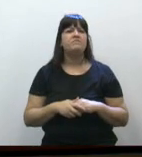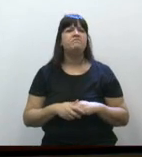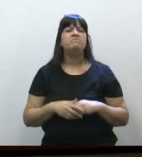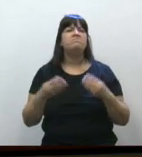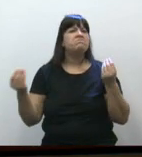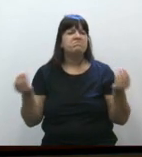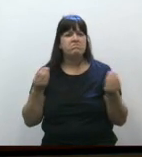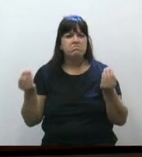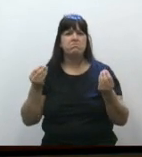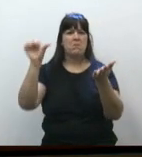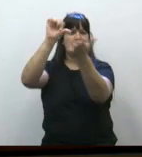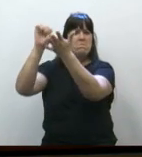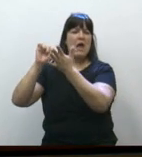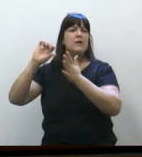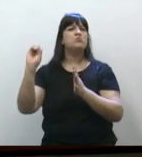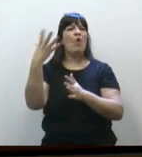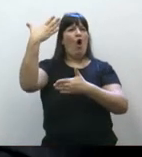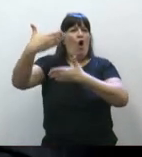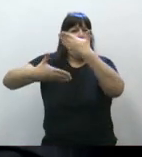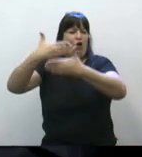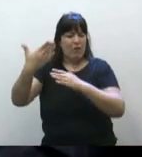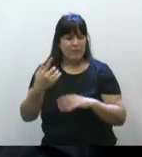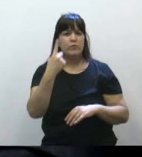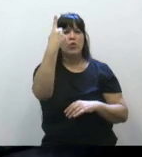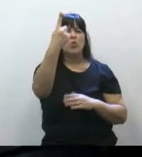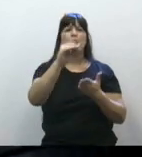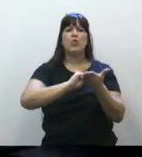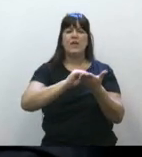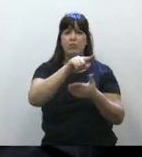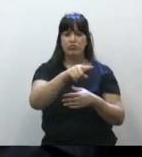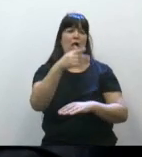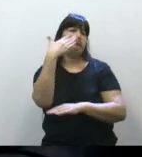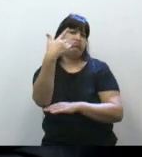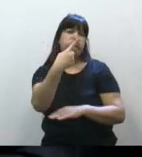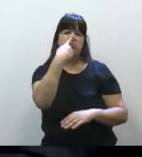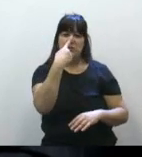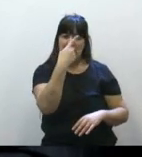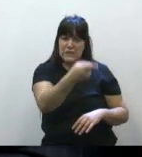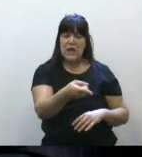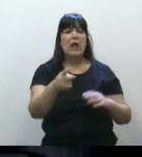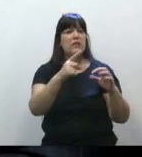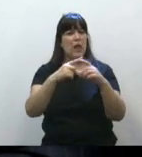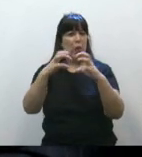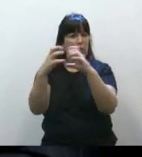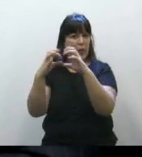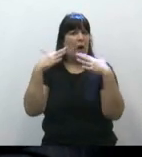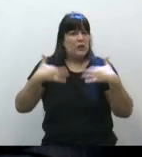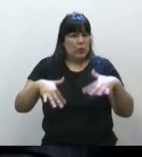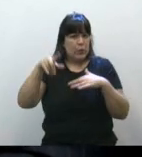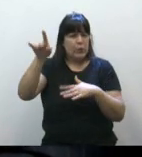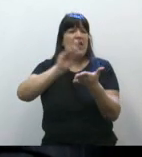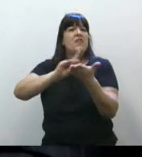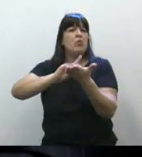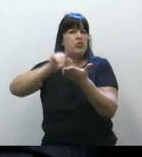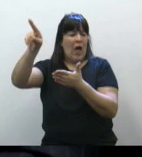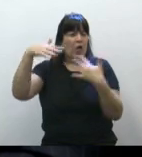los países modernos hubo un diputado en un discurso interesante que fue un debate importante en la cámara diputados